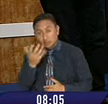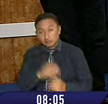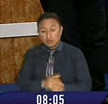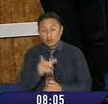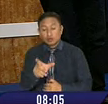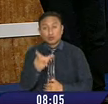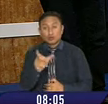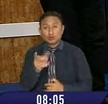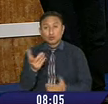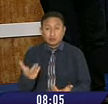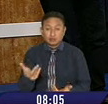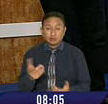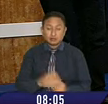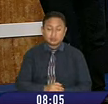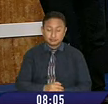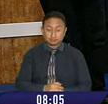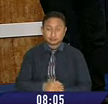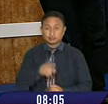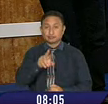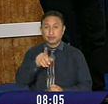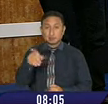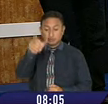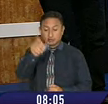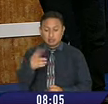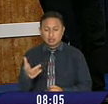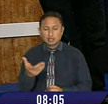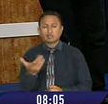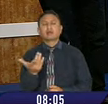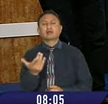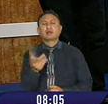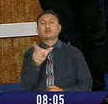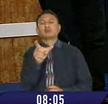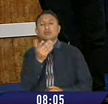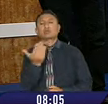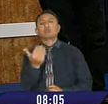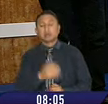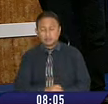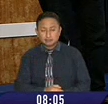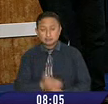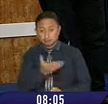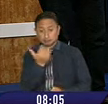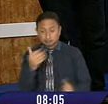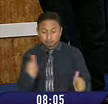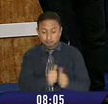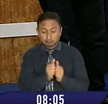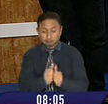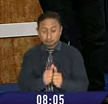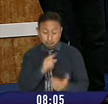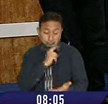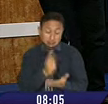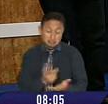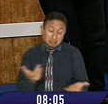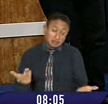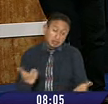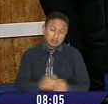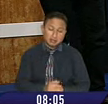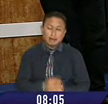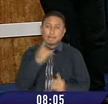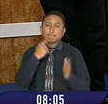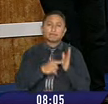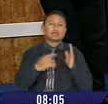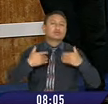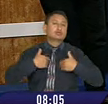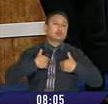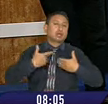documento, hay que a veces también... A ver, señor, ¿dónde está su documento? A ver, vamos, lo acompañamos, si es real, tal vez, digamos, estoy siendo